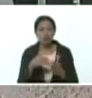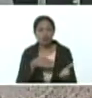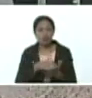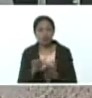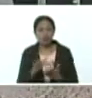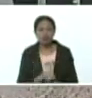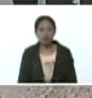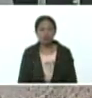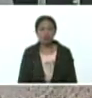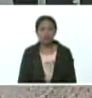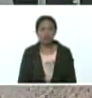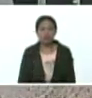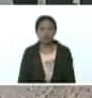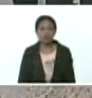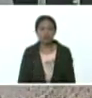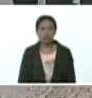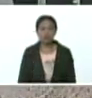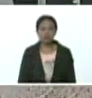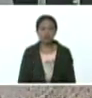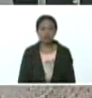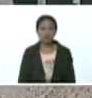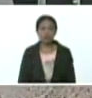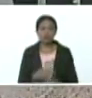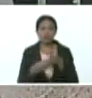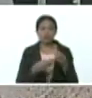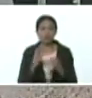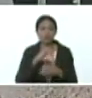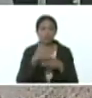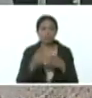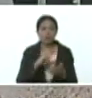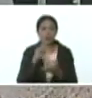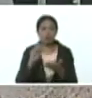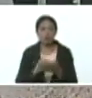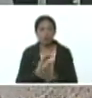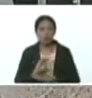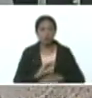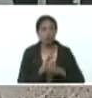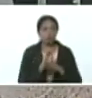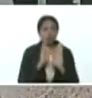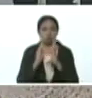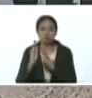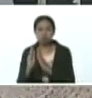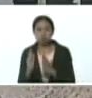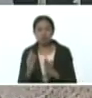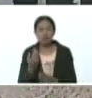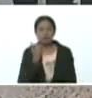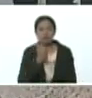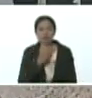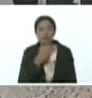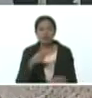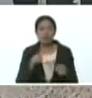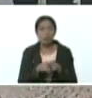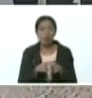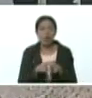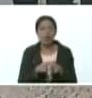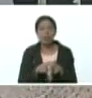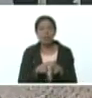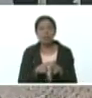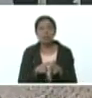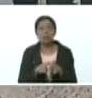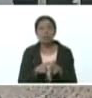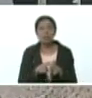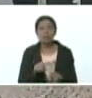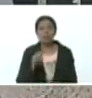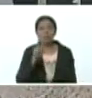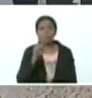garantizar la ejecución del Plan Nacional de Prevención y Control de Enfermedades Transmitidas por Vectores